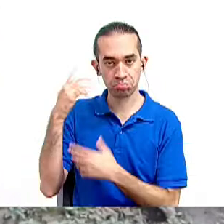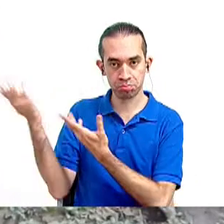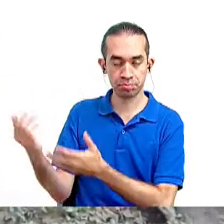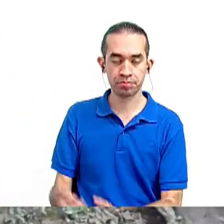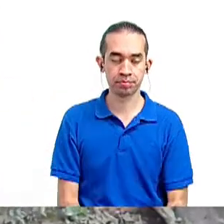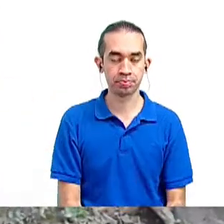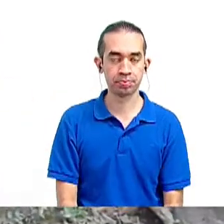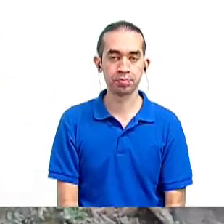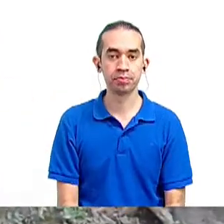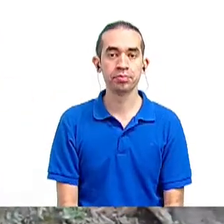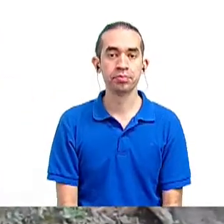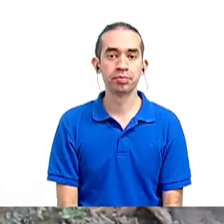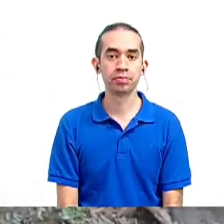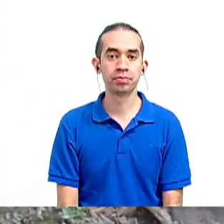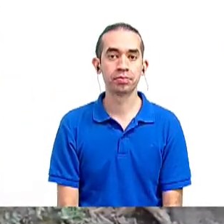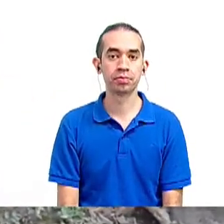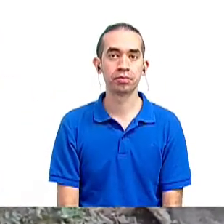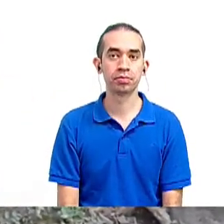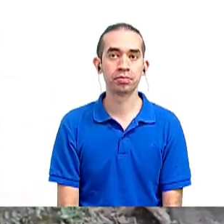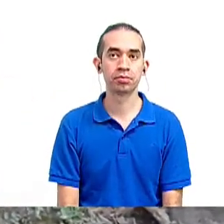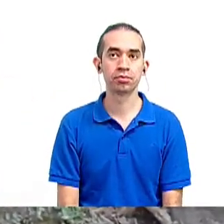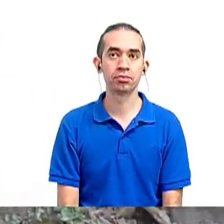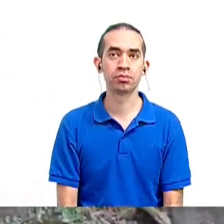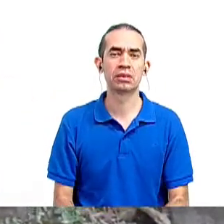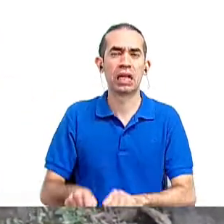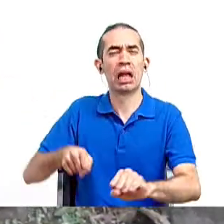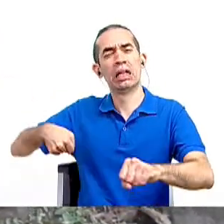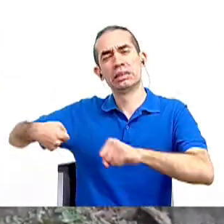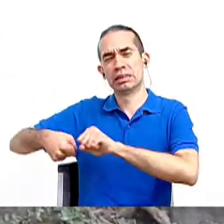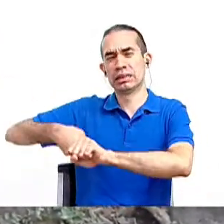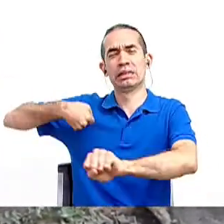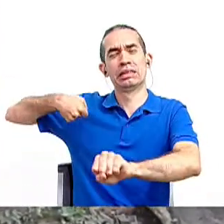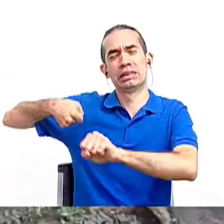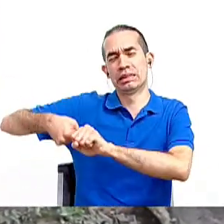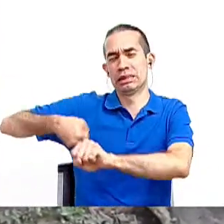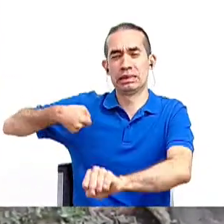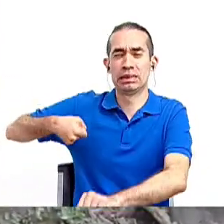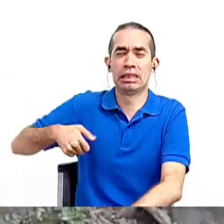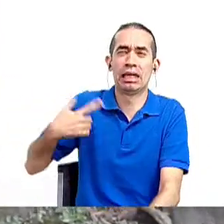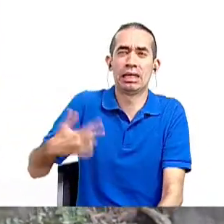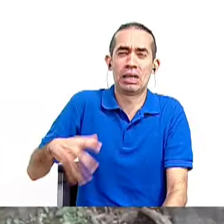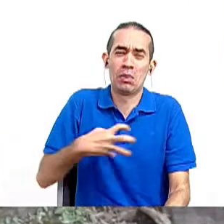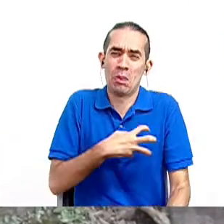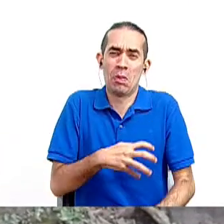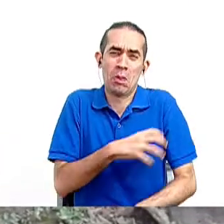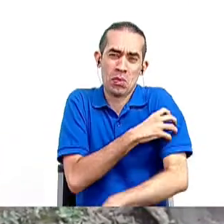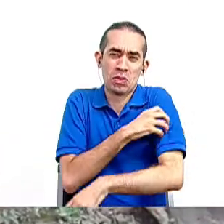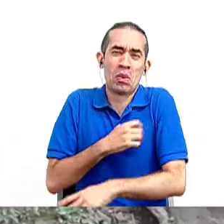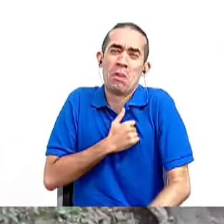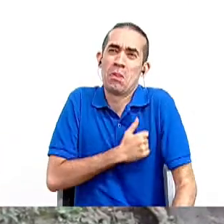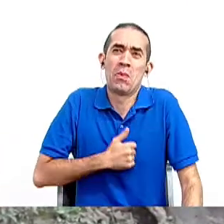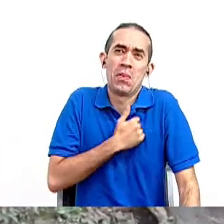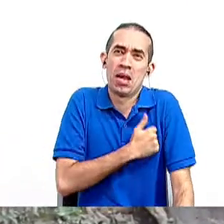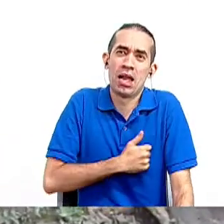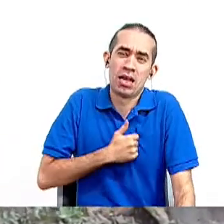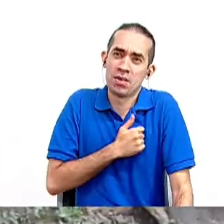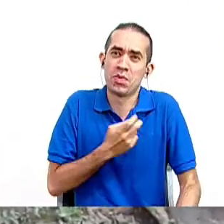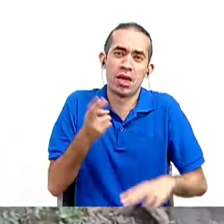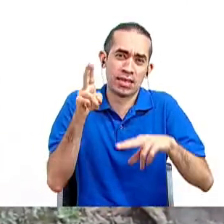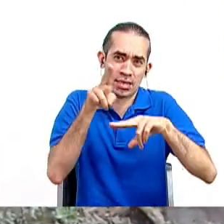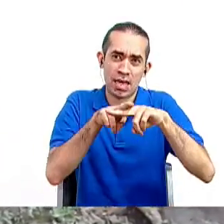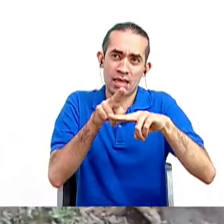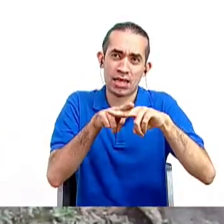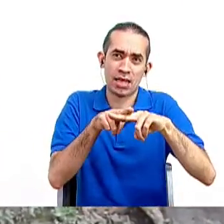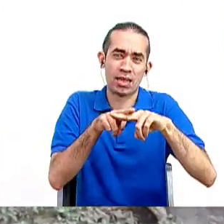Y luego del otro. ¡Ay! Son toques, calambre. Ay, disculpen, espérense. Voy a sentarme un